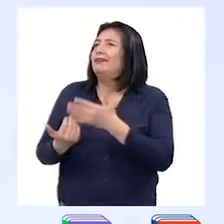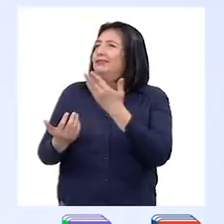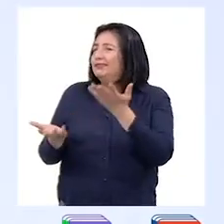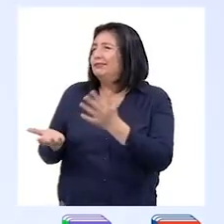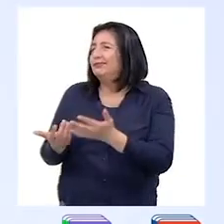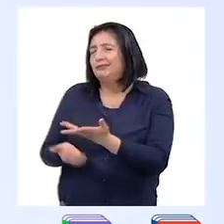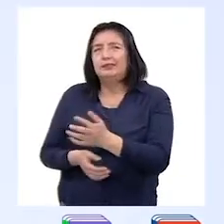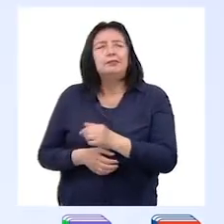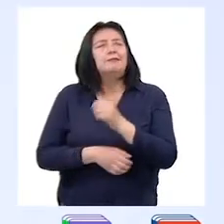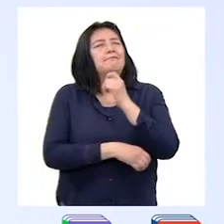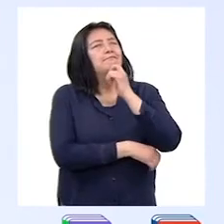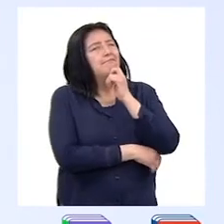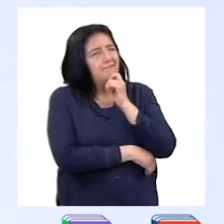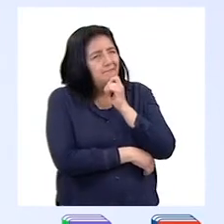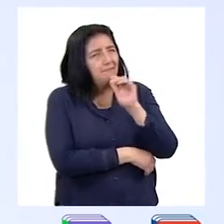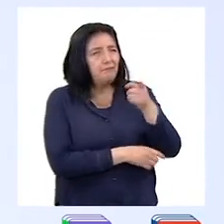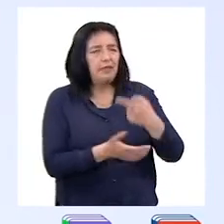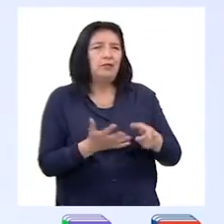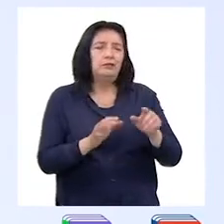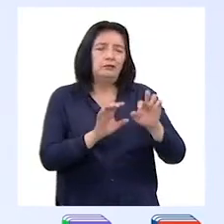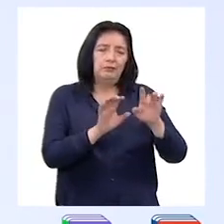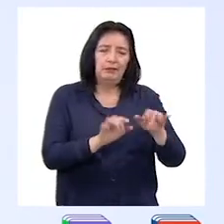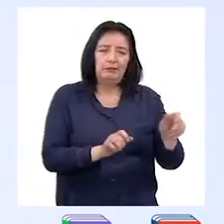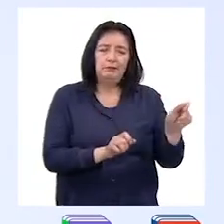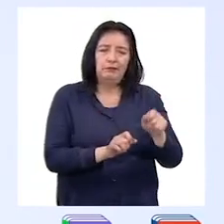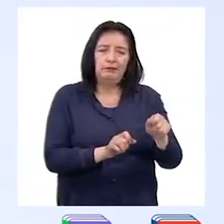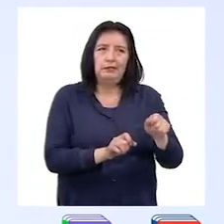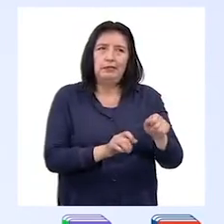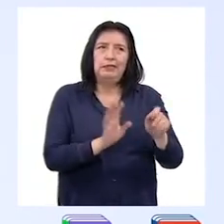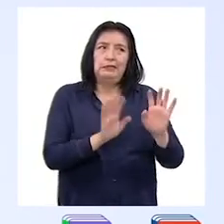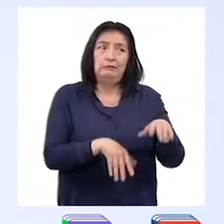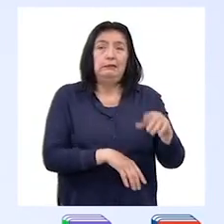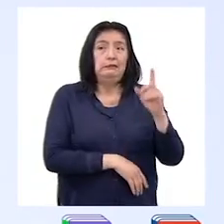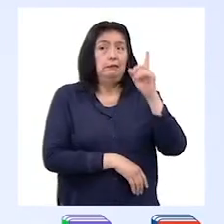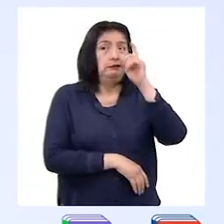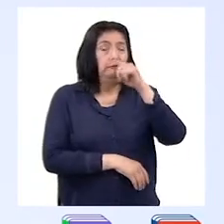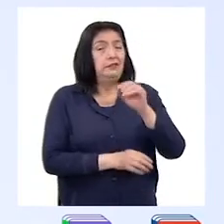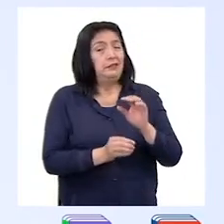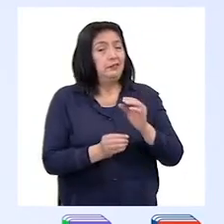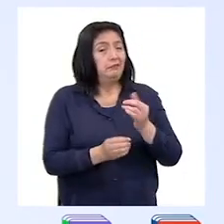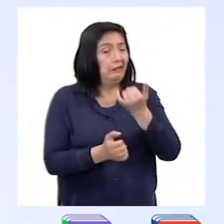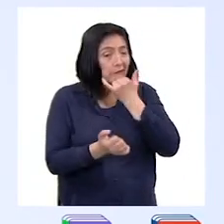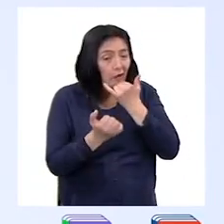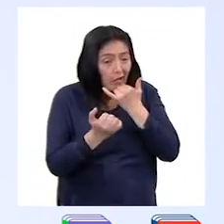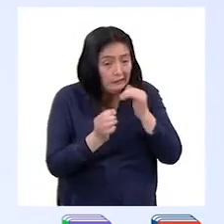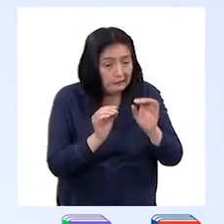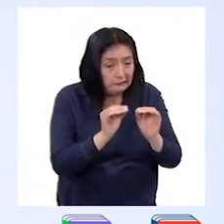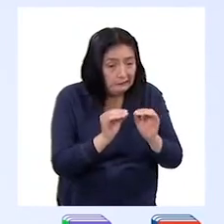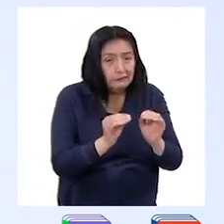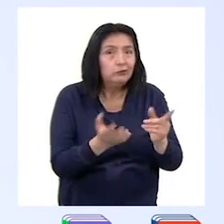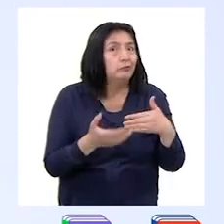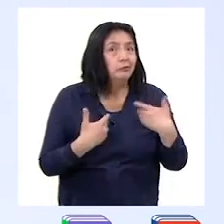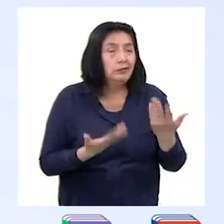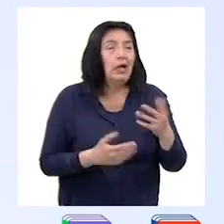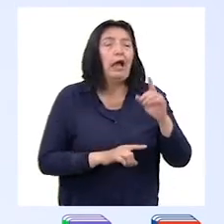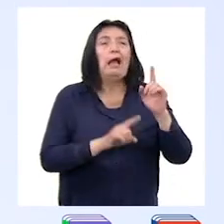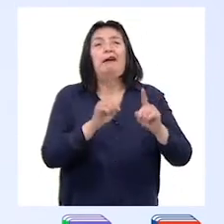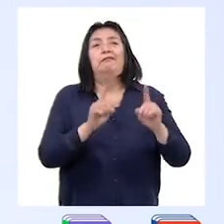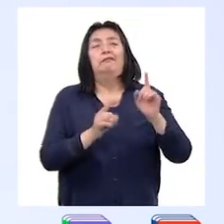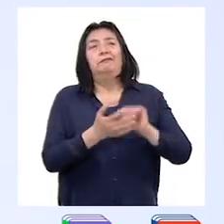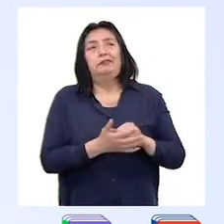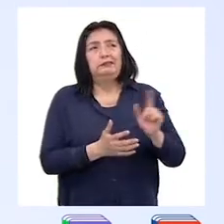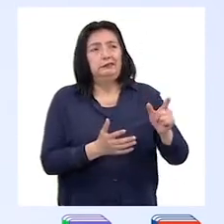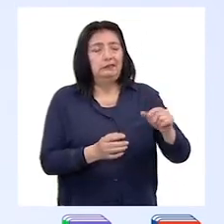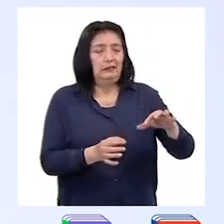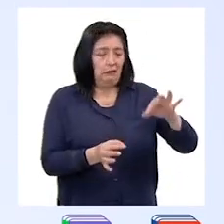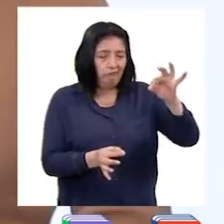antes. Pero la máquina de escribir era mucho más difícil corregir errores. A veces, hasta había